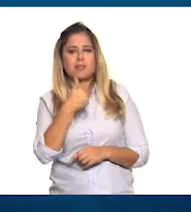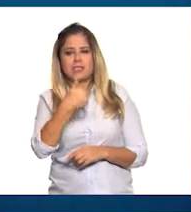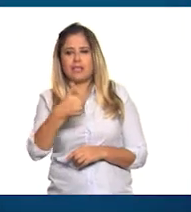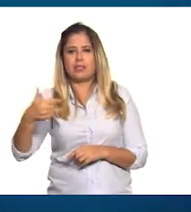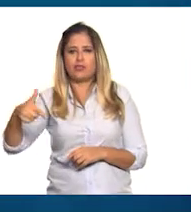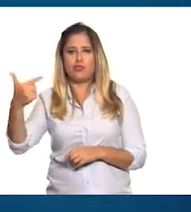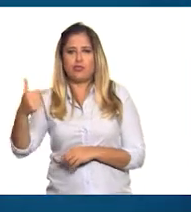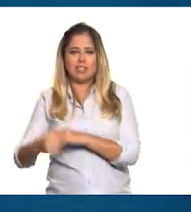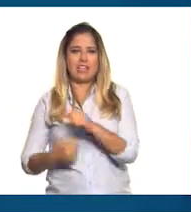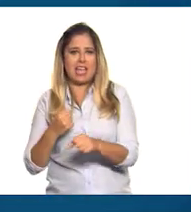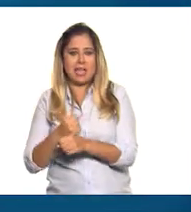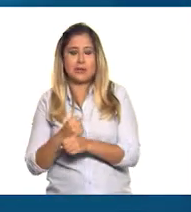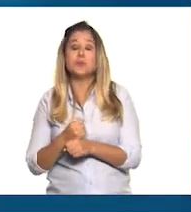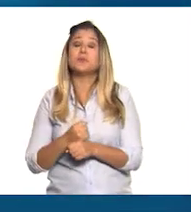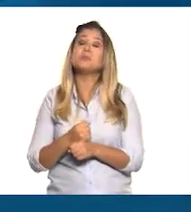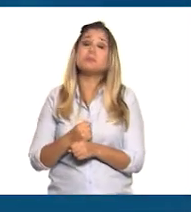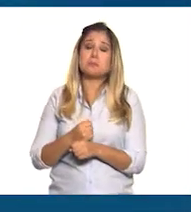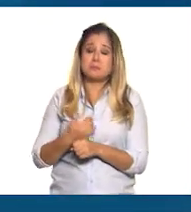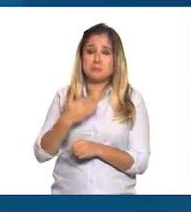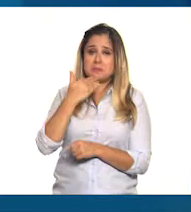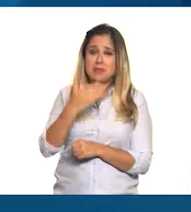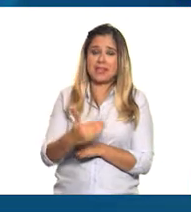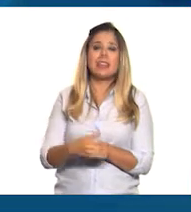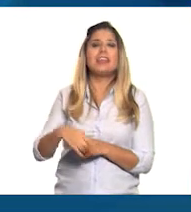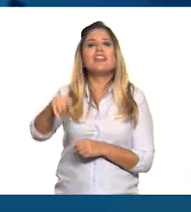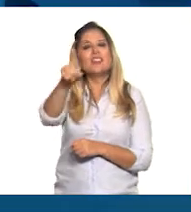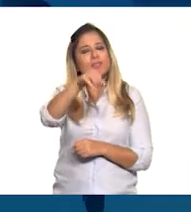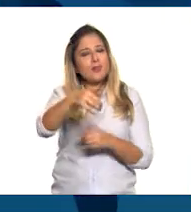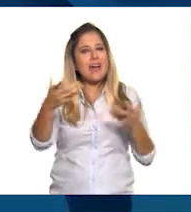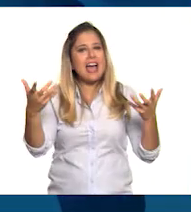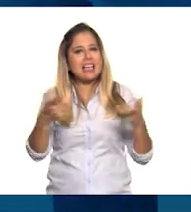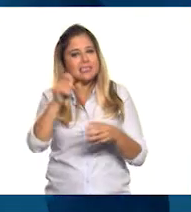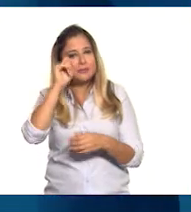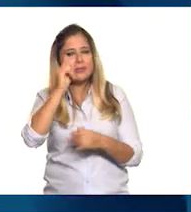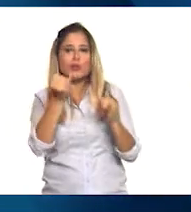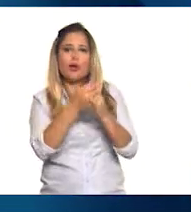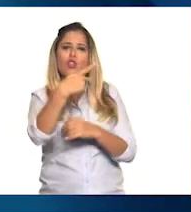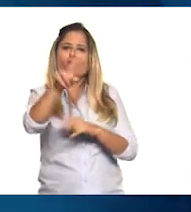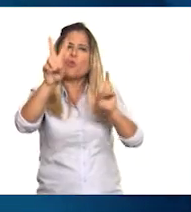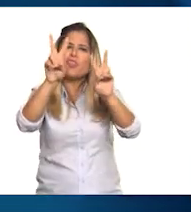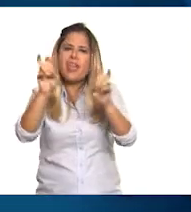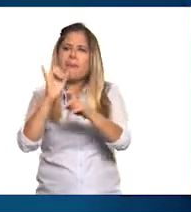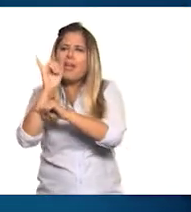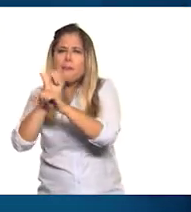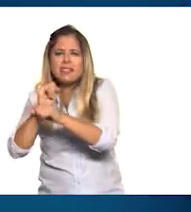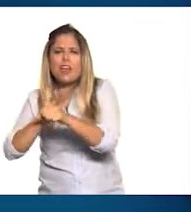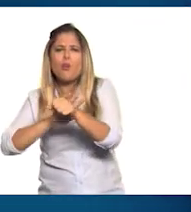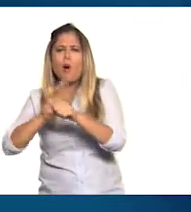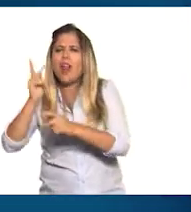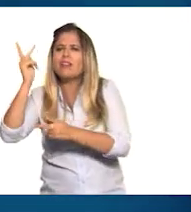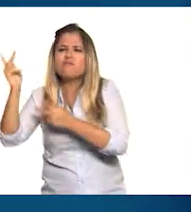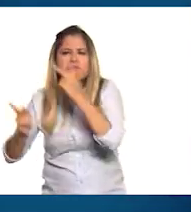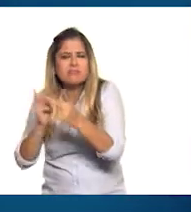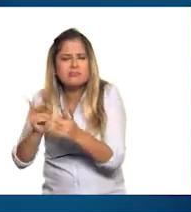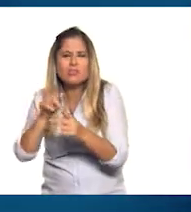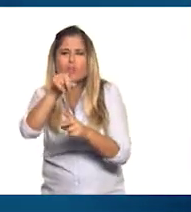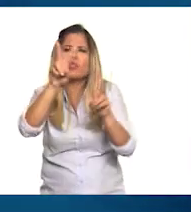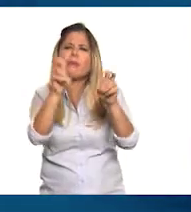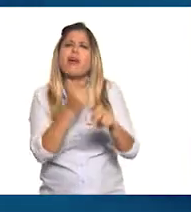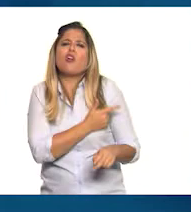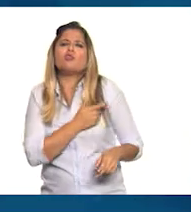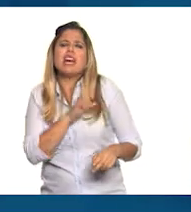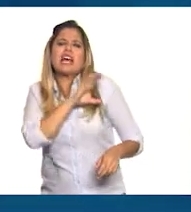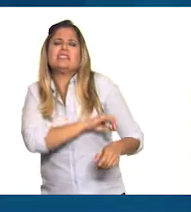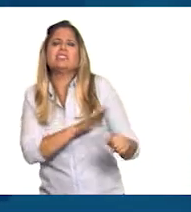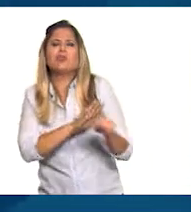años. Muy claro. En casa, hagan lo mismo tanto con su tema como con sus destinatarios. Ton, si quieres